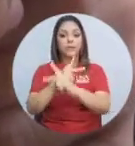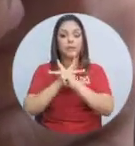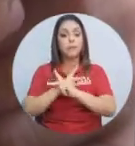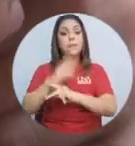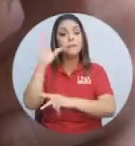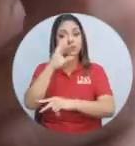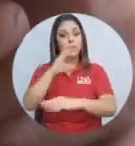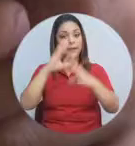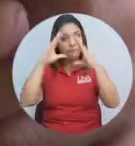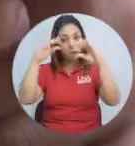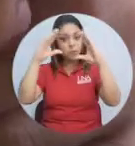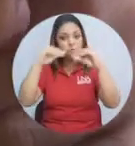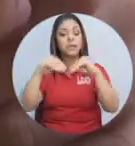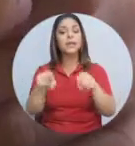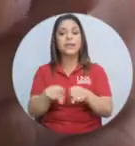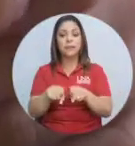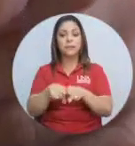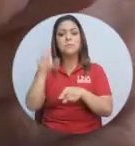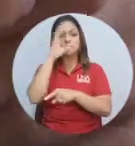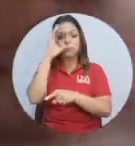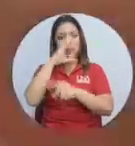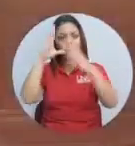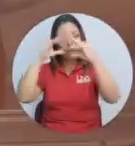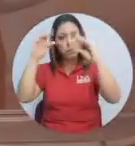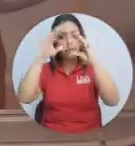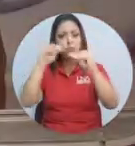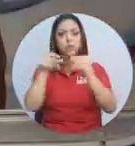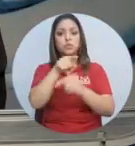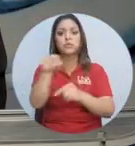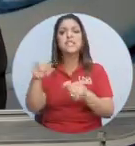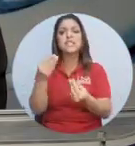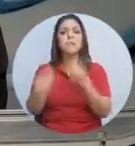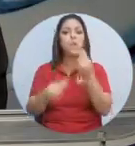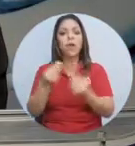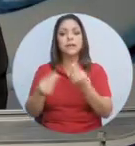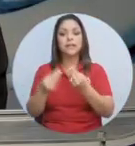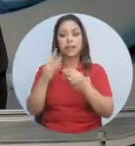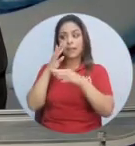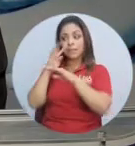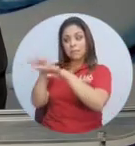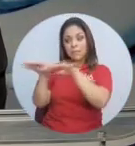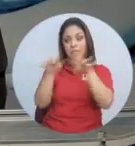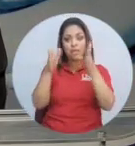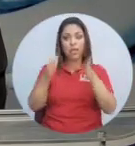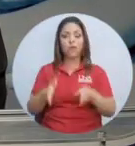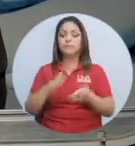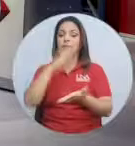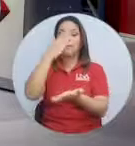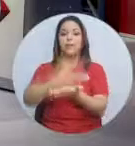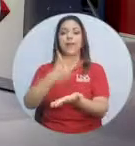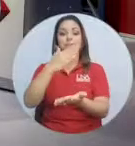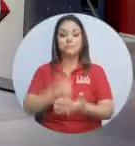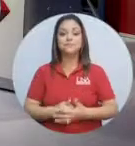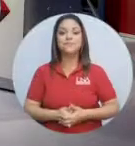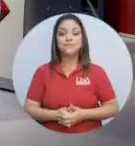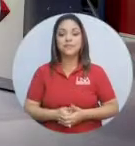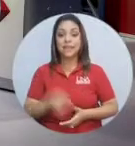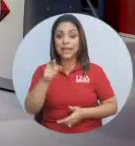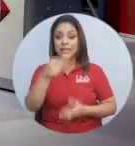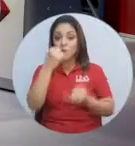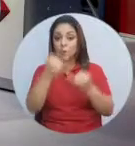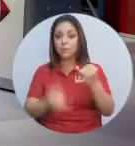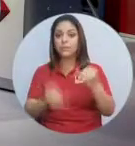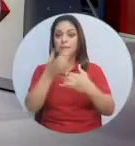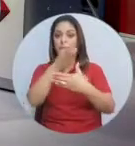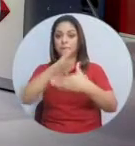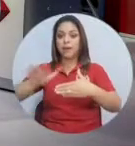Busquen información y buscar información también sobre qué pueden hacer como espectadores para parar este tipo de violencia. Esta última